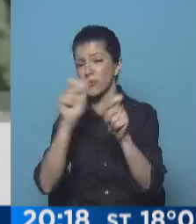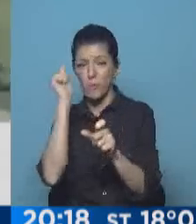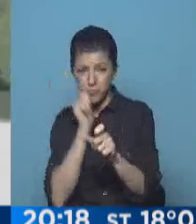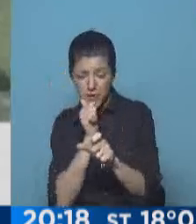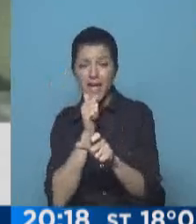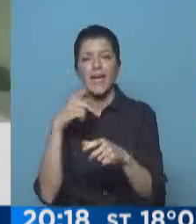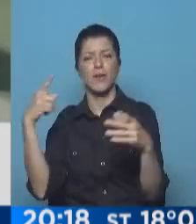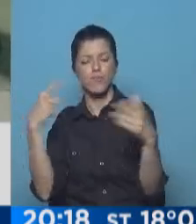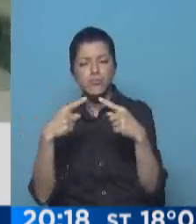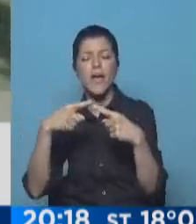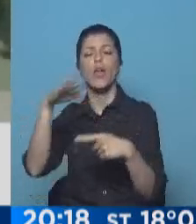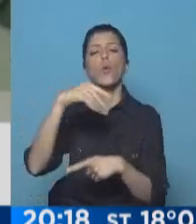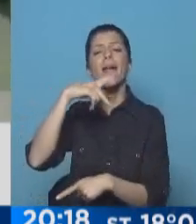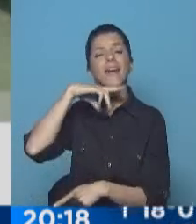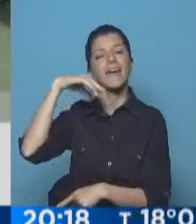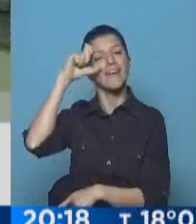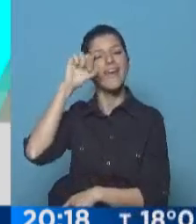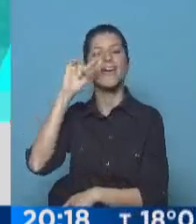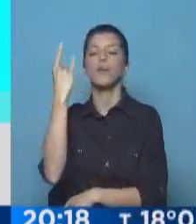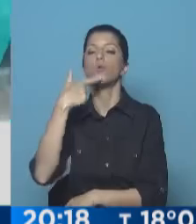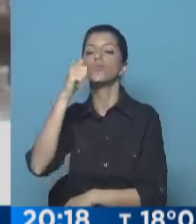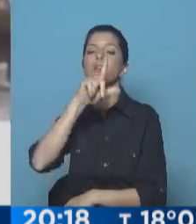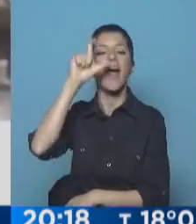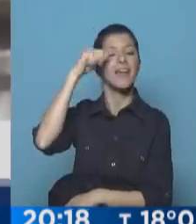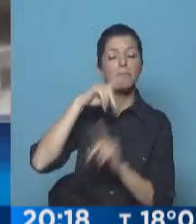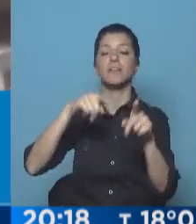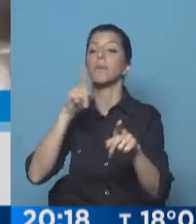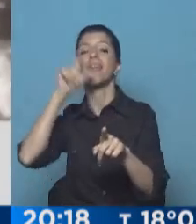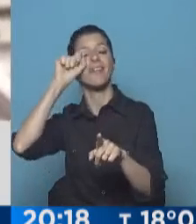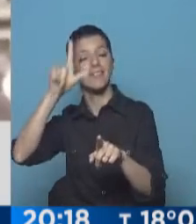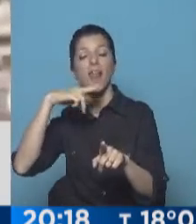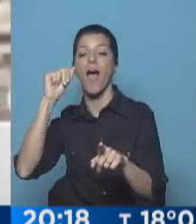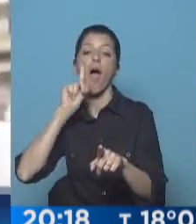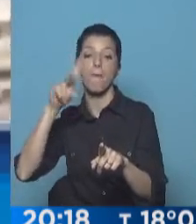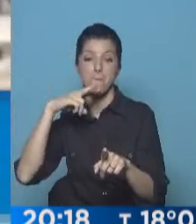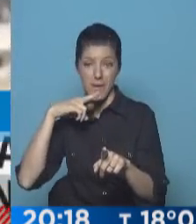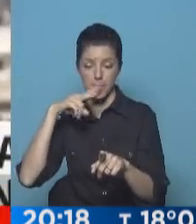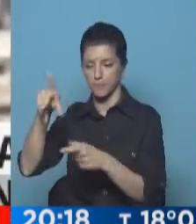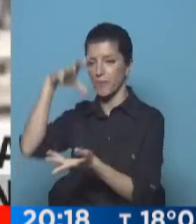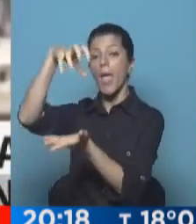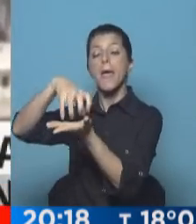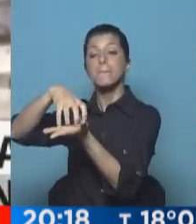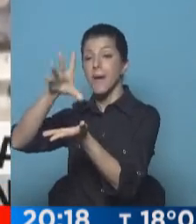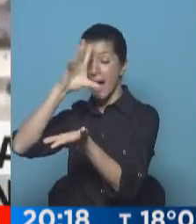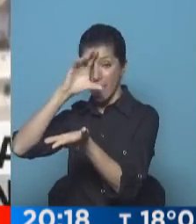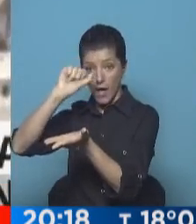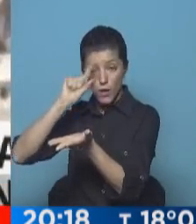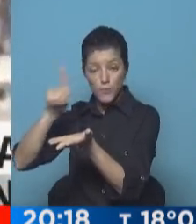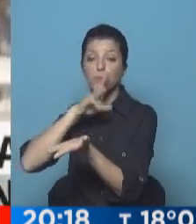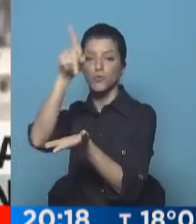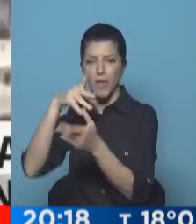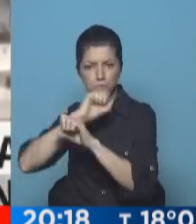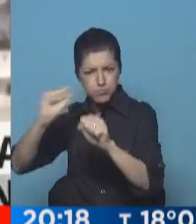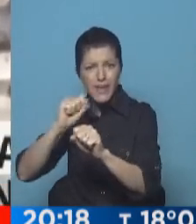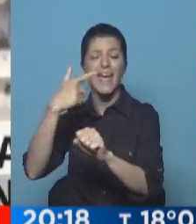ataques realizados en Jerusalén y un barrio de Tel Aviv. Ataque a la embajada rusa en Siria. Durante una manifestación en